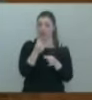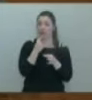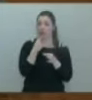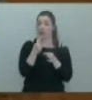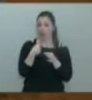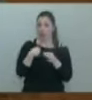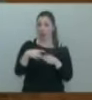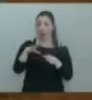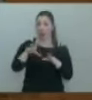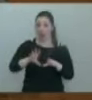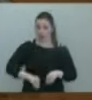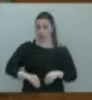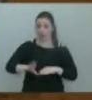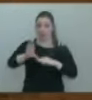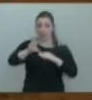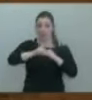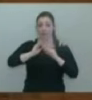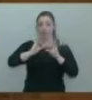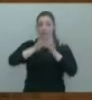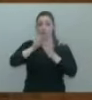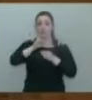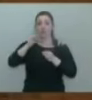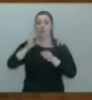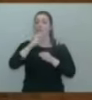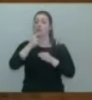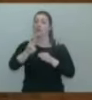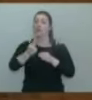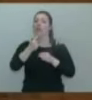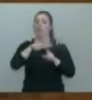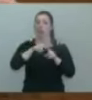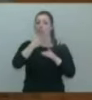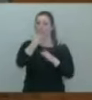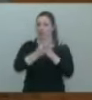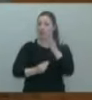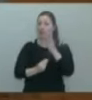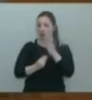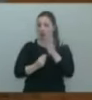enmienda del Partido Popular porque es verdad que rectifica un error que habíamos